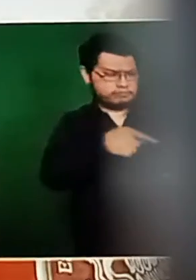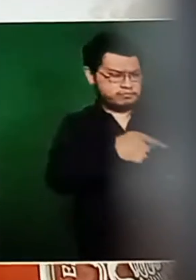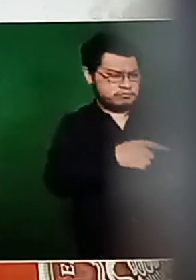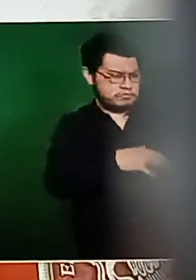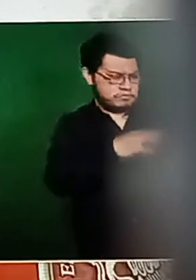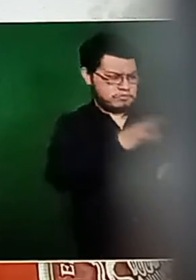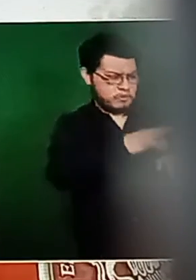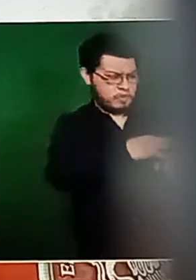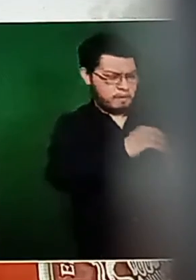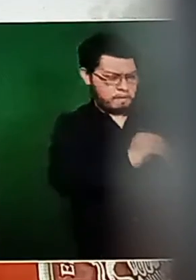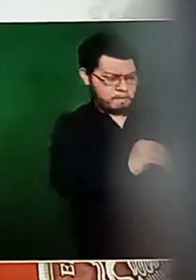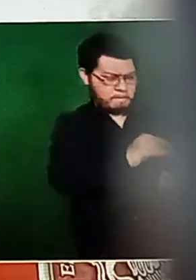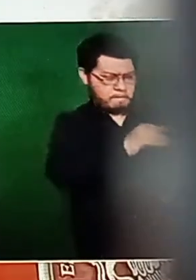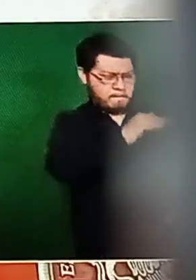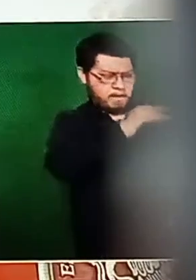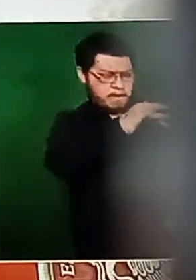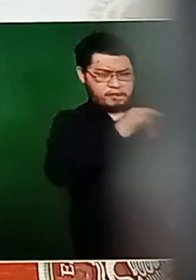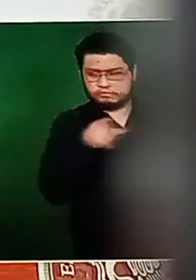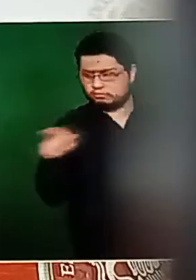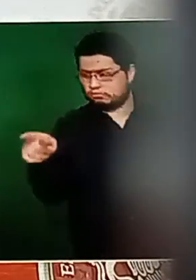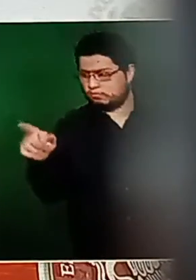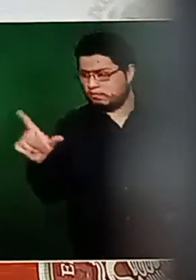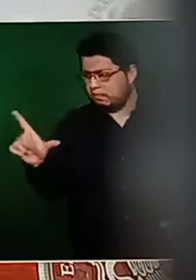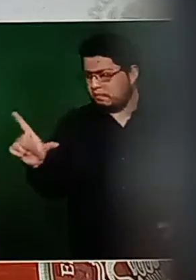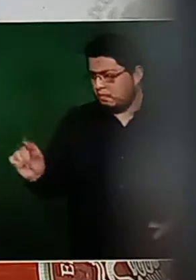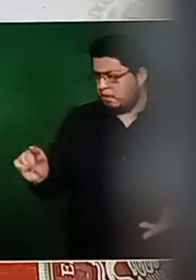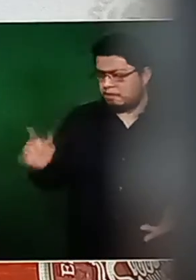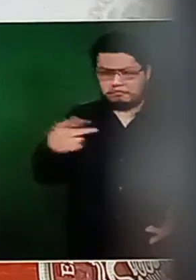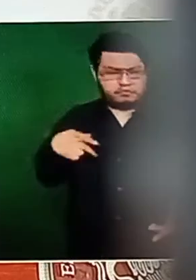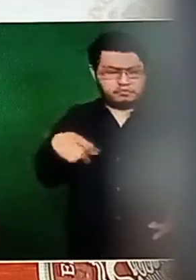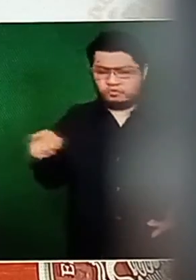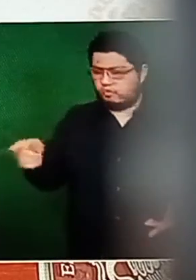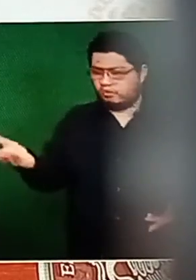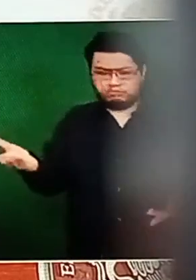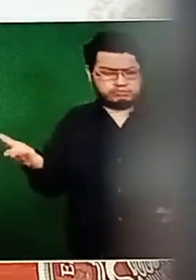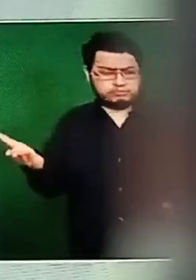votaban hasta los difuntos, pero también